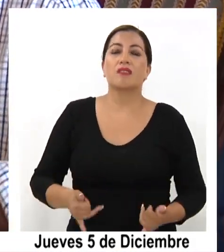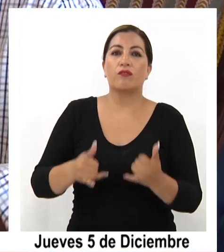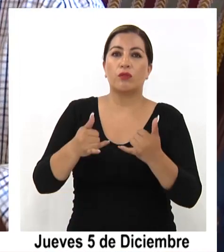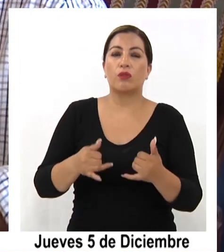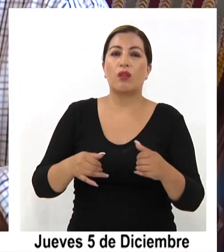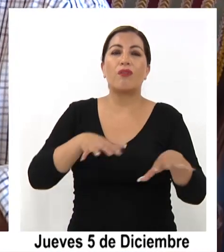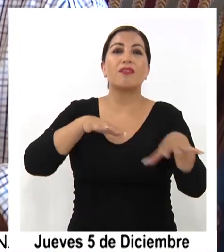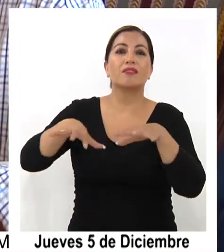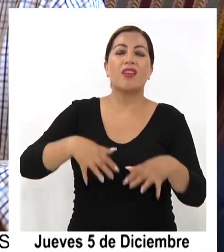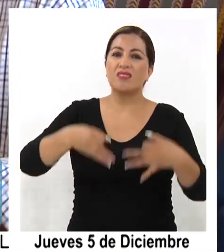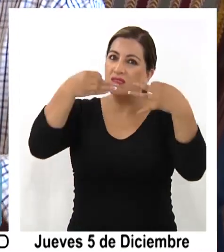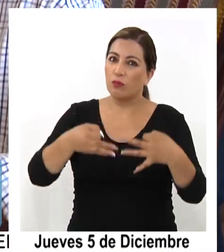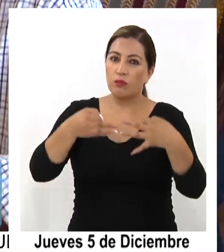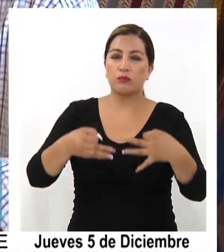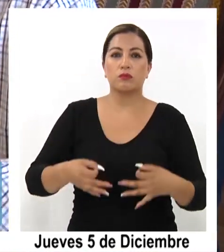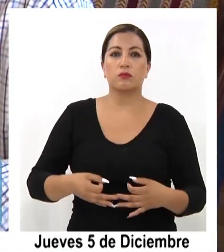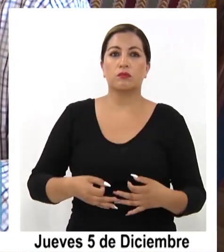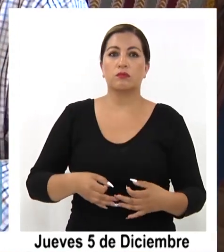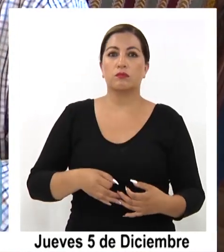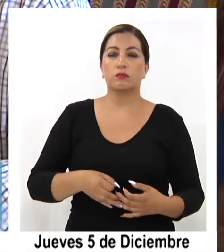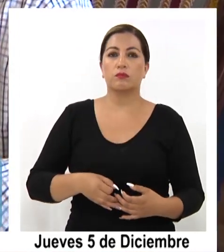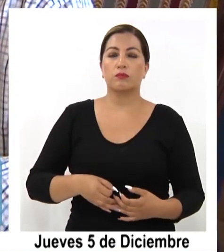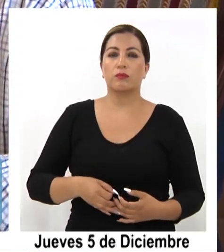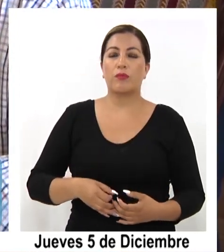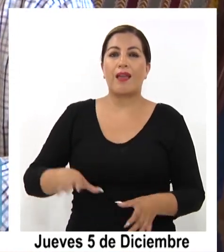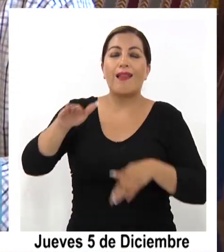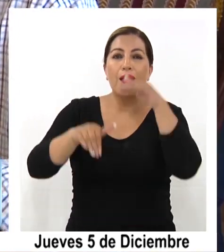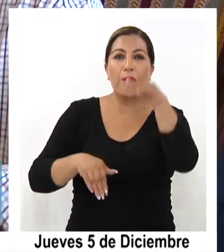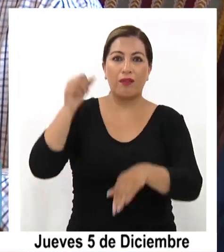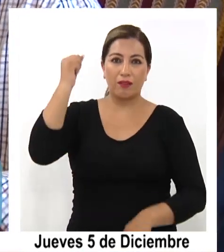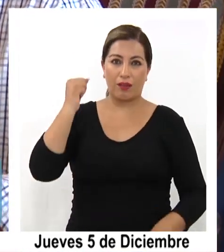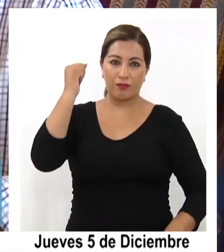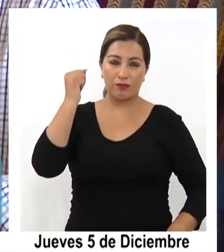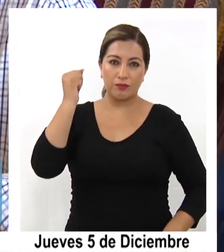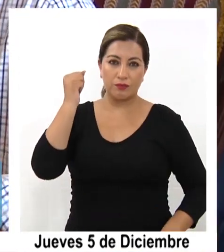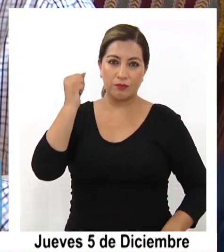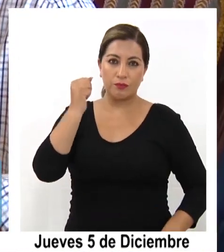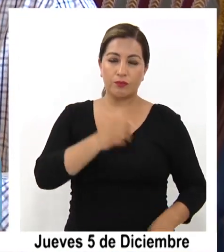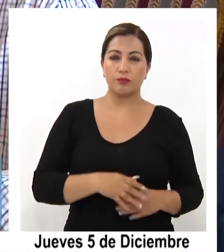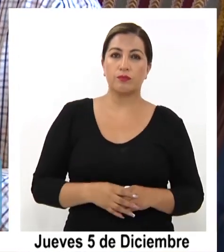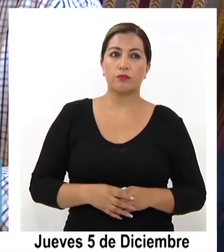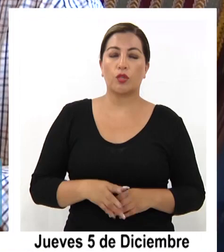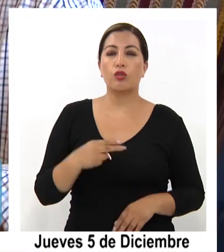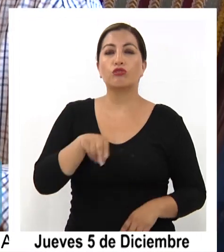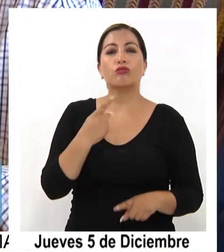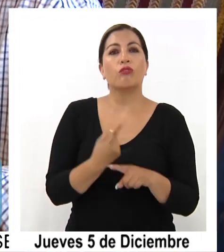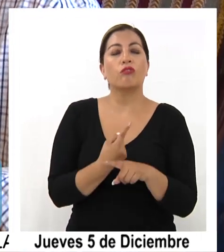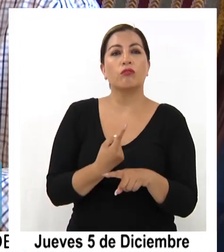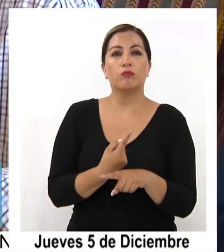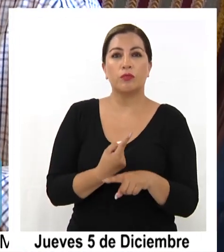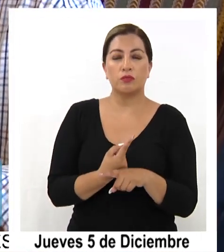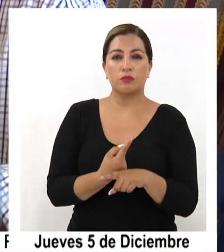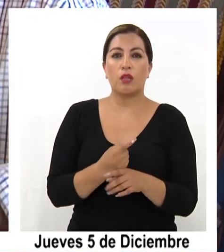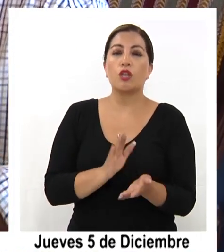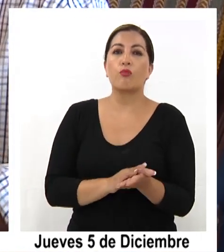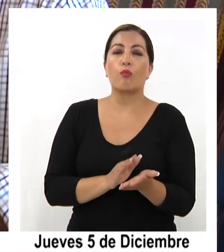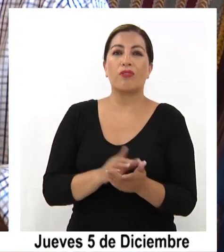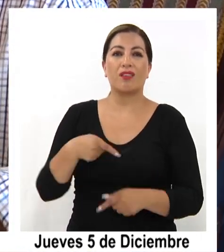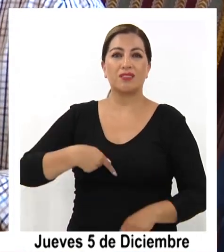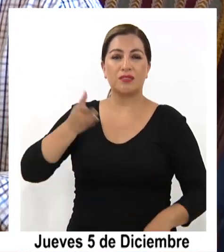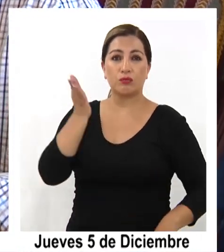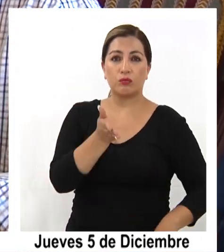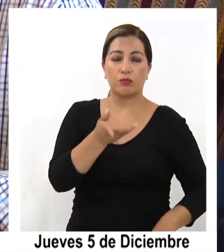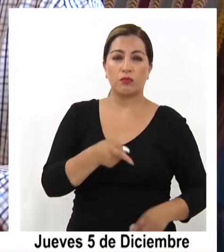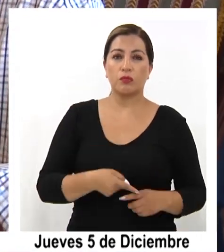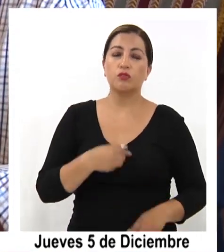evento seguro en nuestra playa de Cabancha. Y por eso que lo hemos conversado y he traído esta propuesta de esta manera,